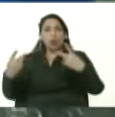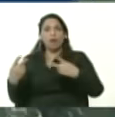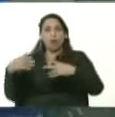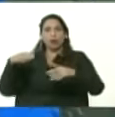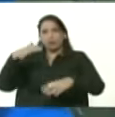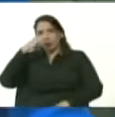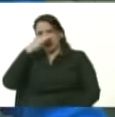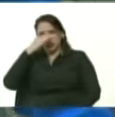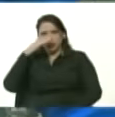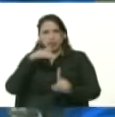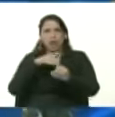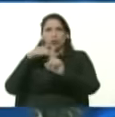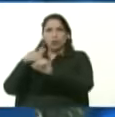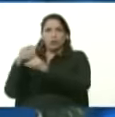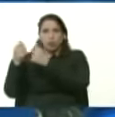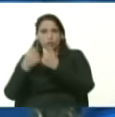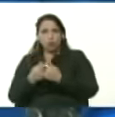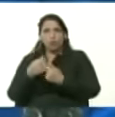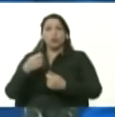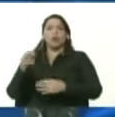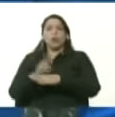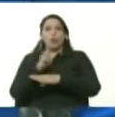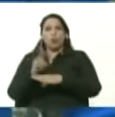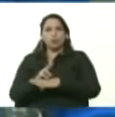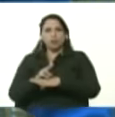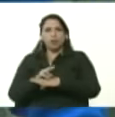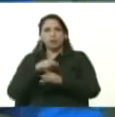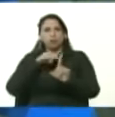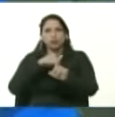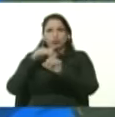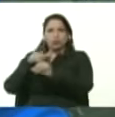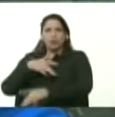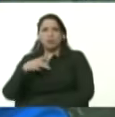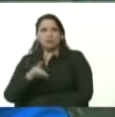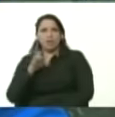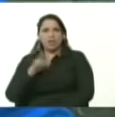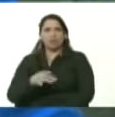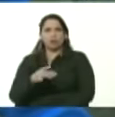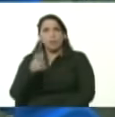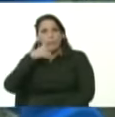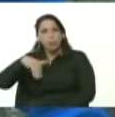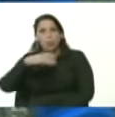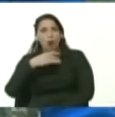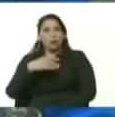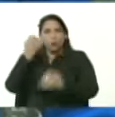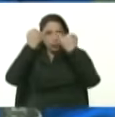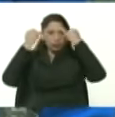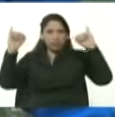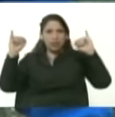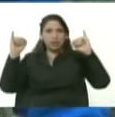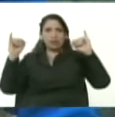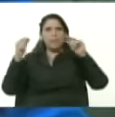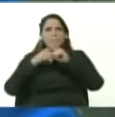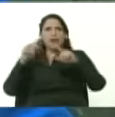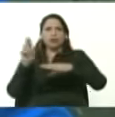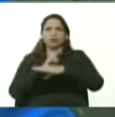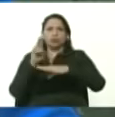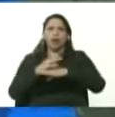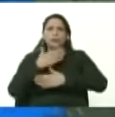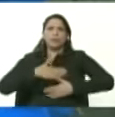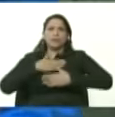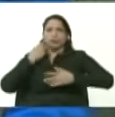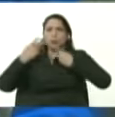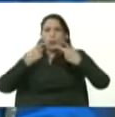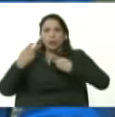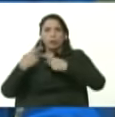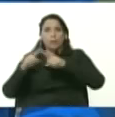que usa el sufrimiento de la población civil inocente para lograr beneficios políticos para el hegemón y obtiene al